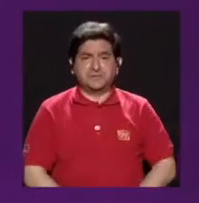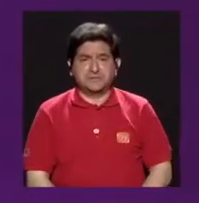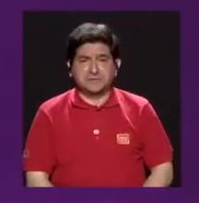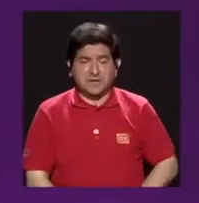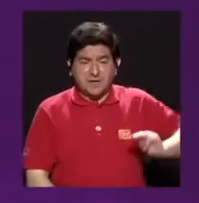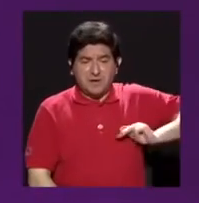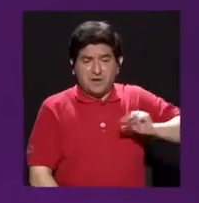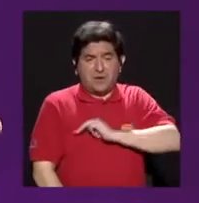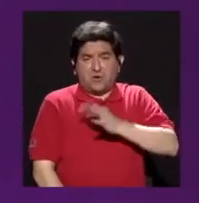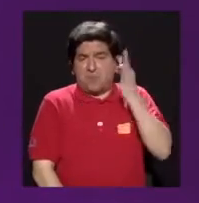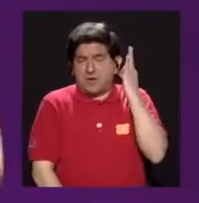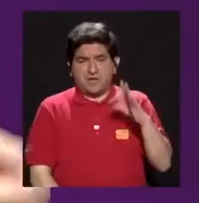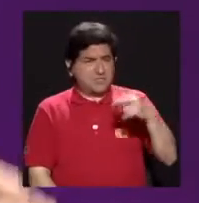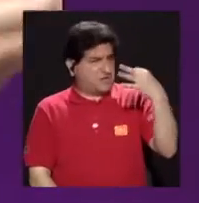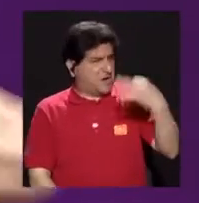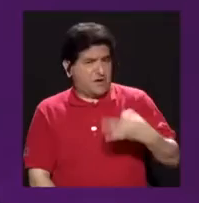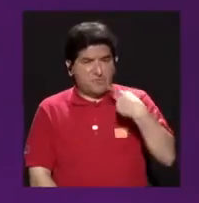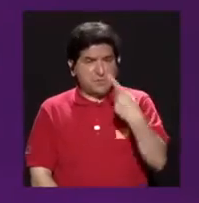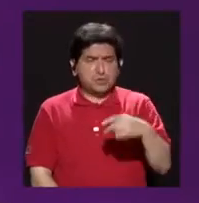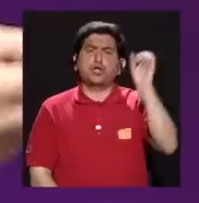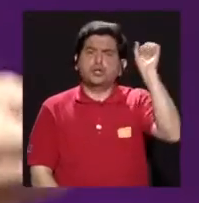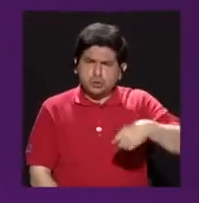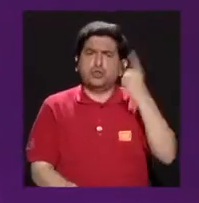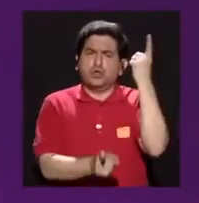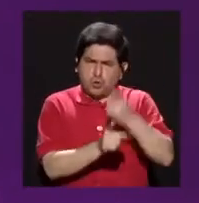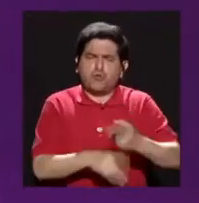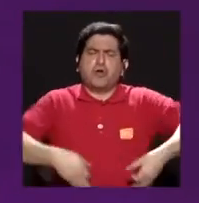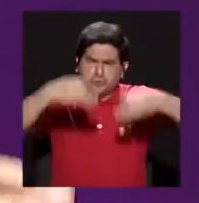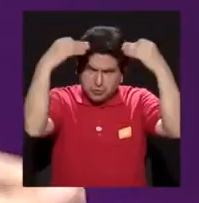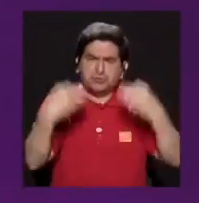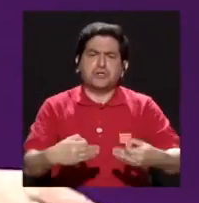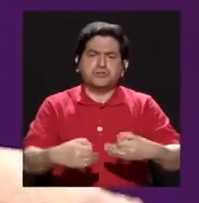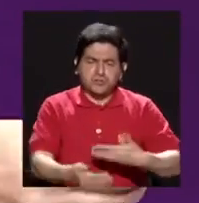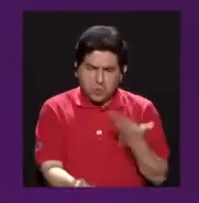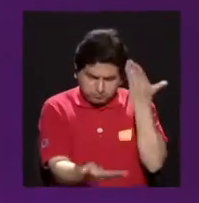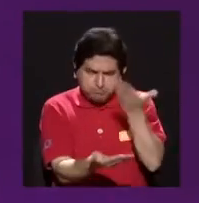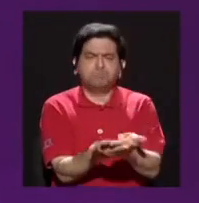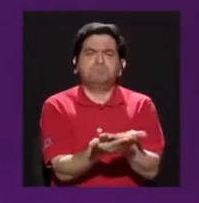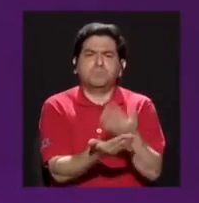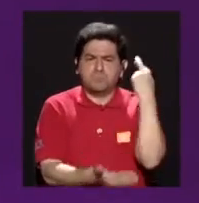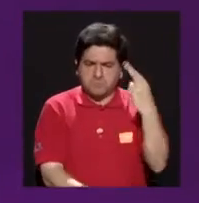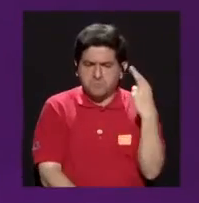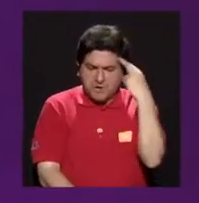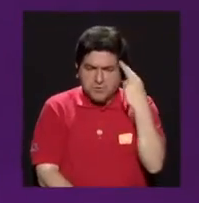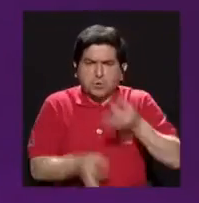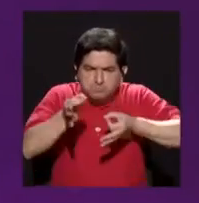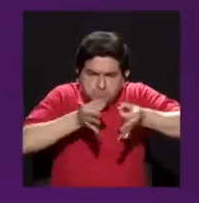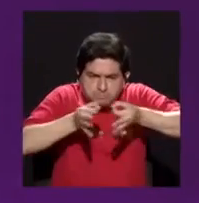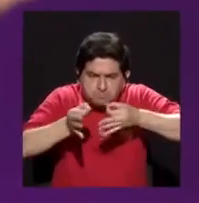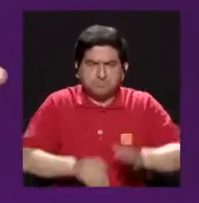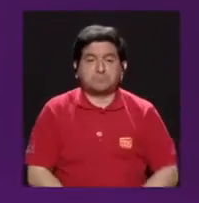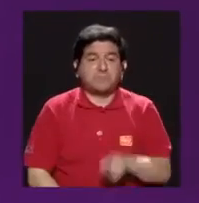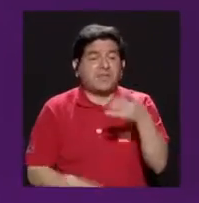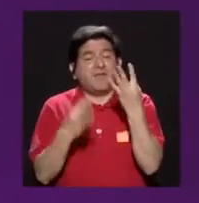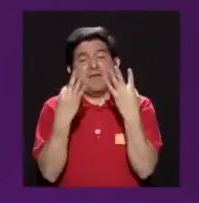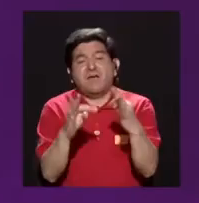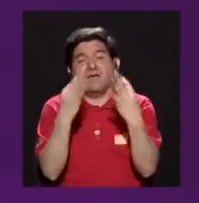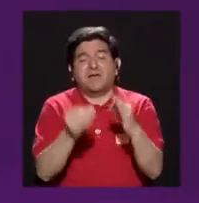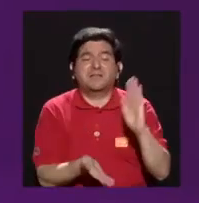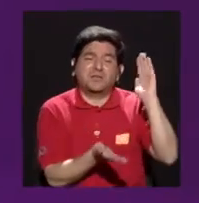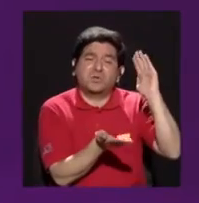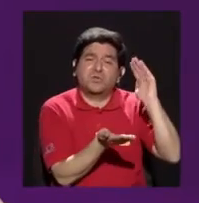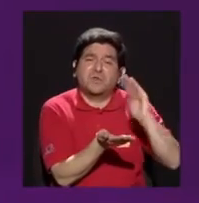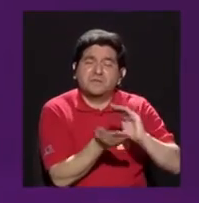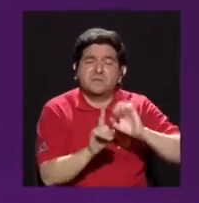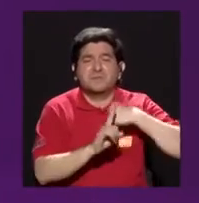la ministra no fuera más firme en decir, sí, en efecto, la directriz se planteó y es por estas razones, ¿verdad? Ella trató un poco como de